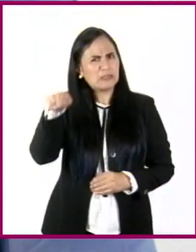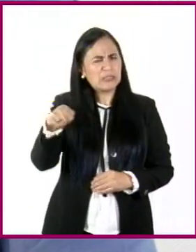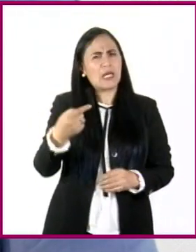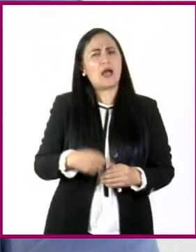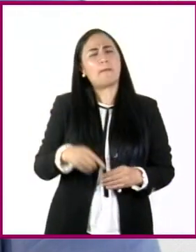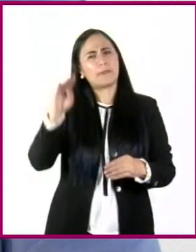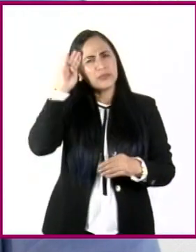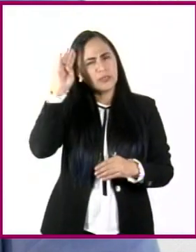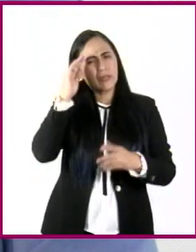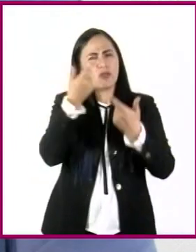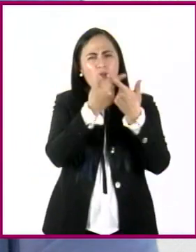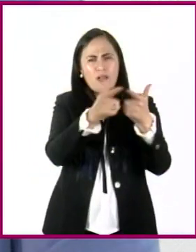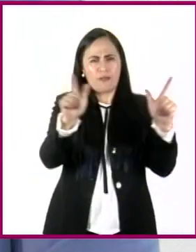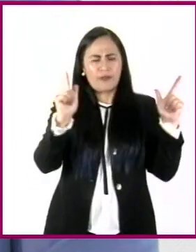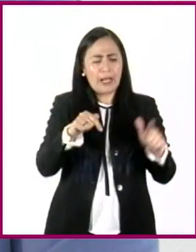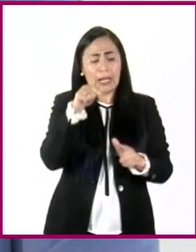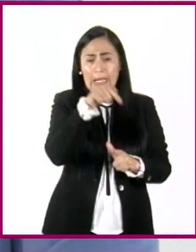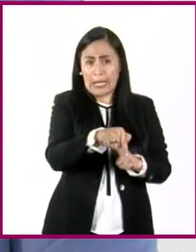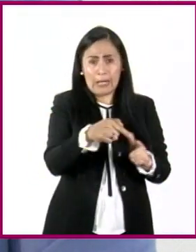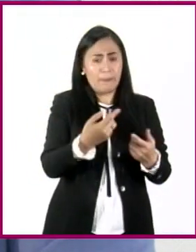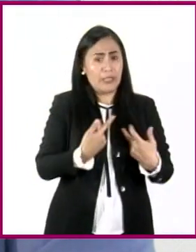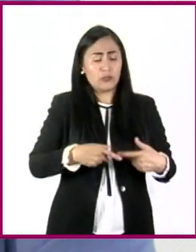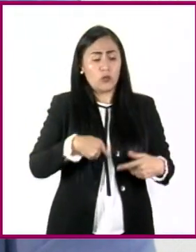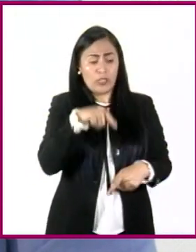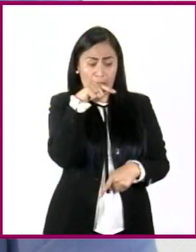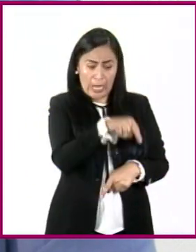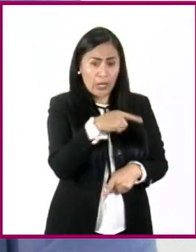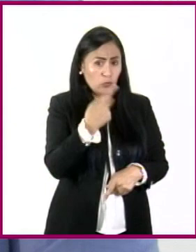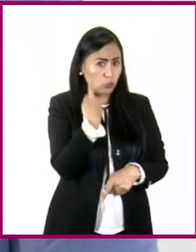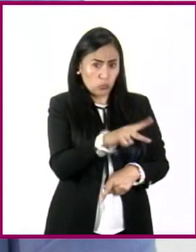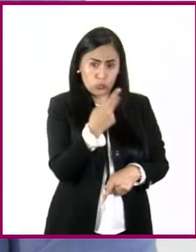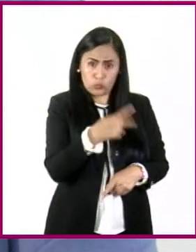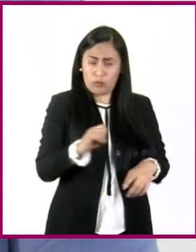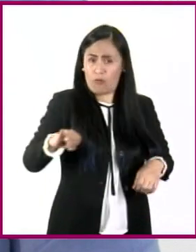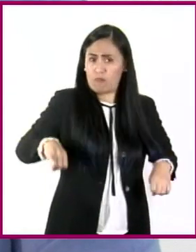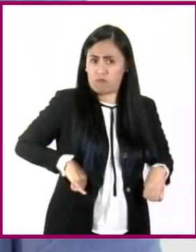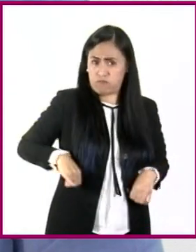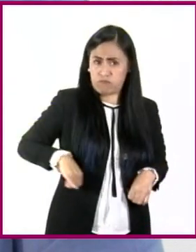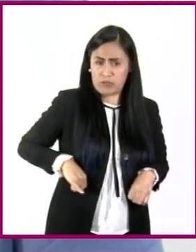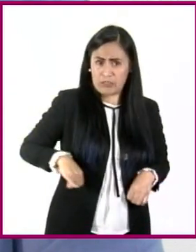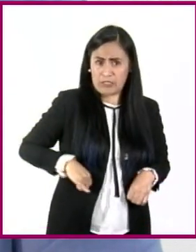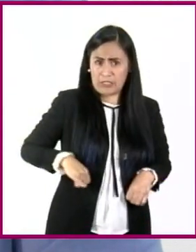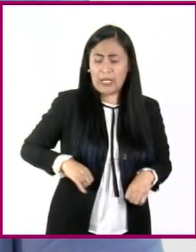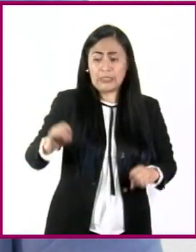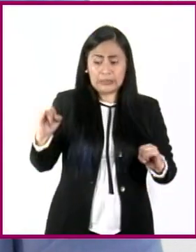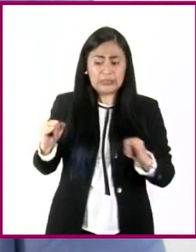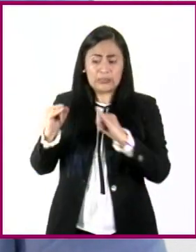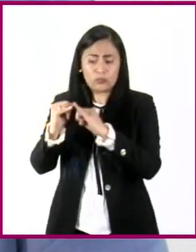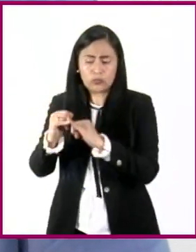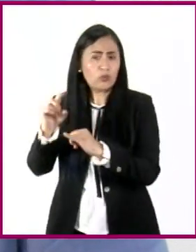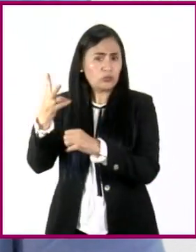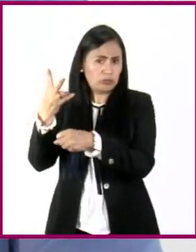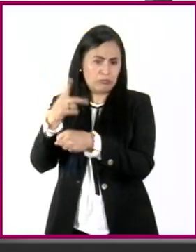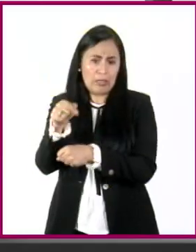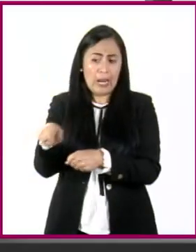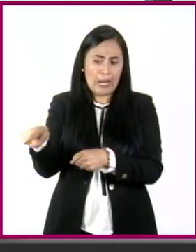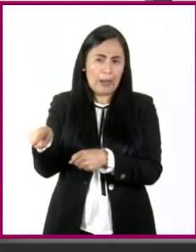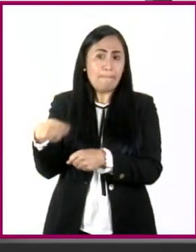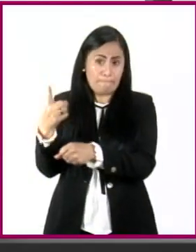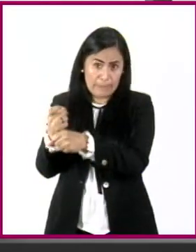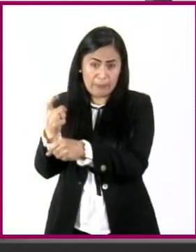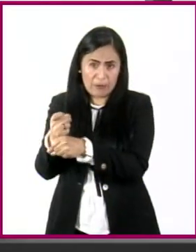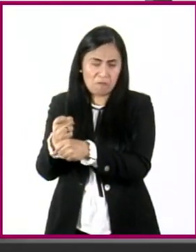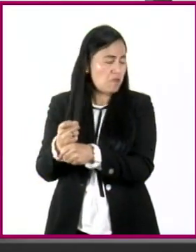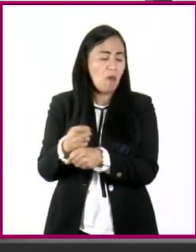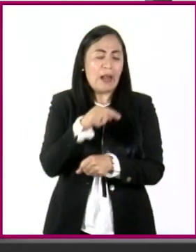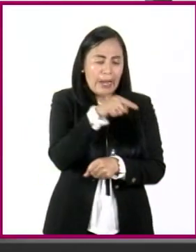individuo como base de la sociedad y que antepone los intereses de las personas por encima del interés de las instituciones públicas y privadas.